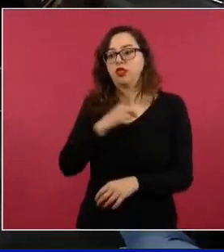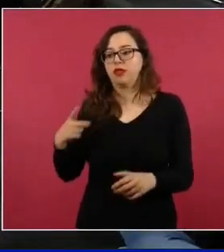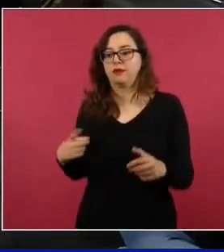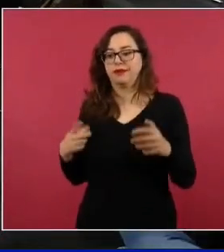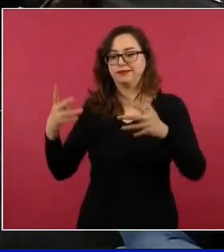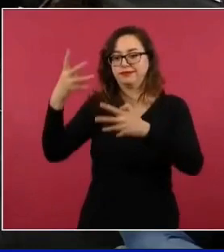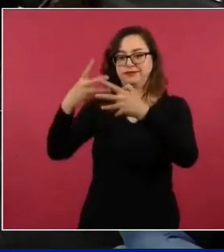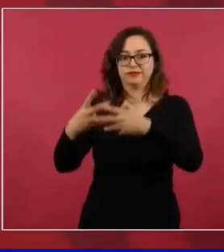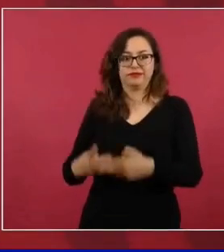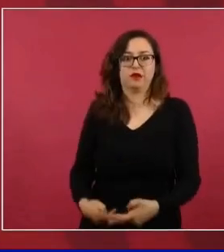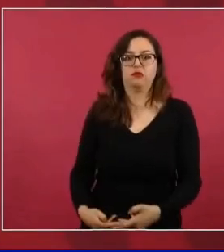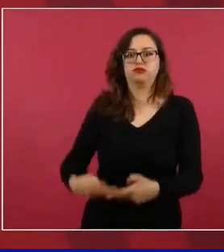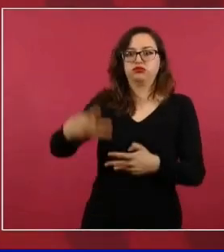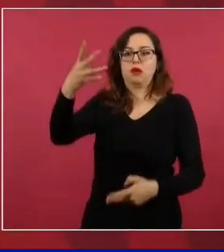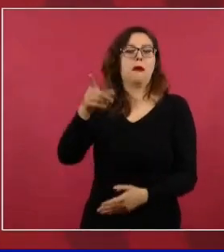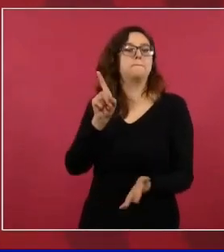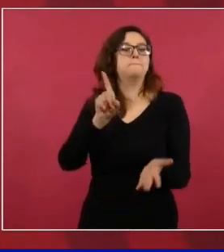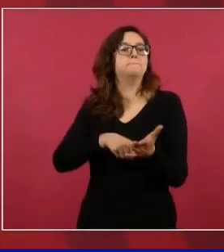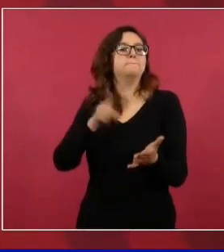pero